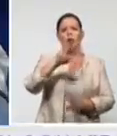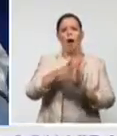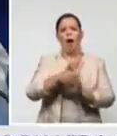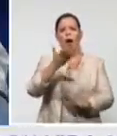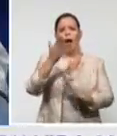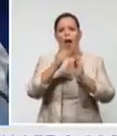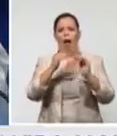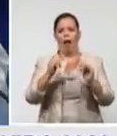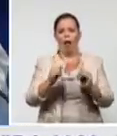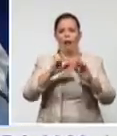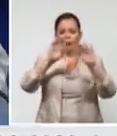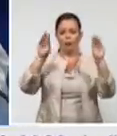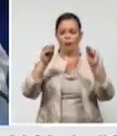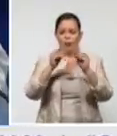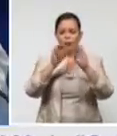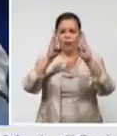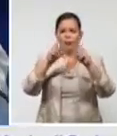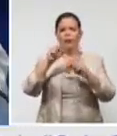mencionar,